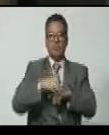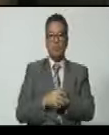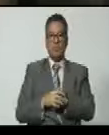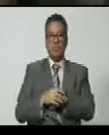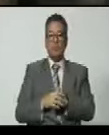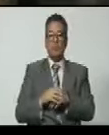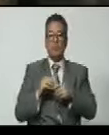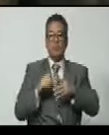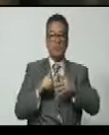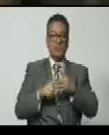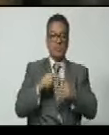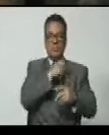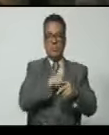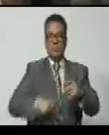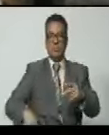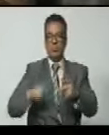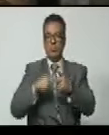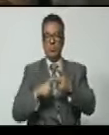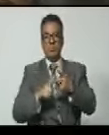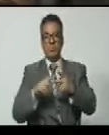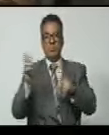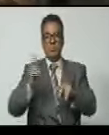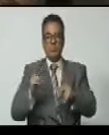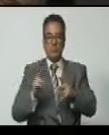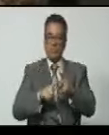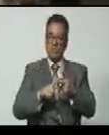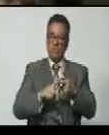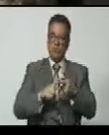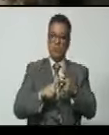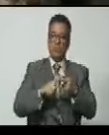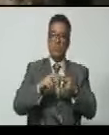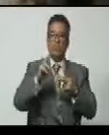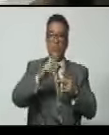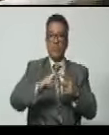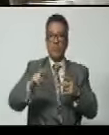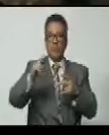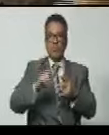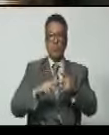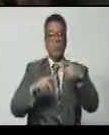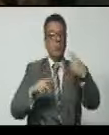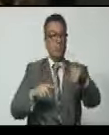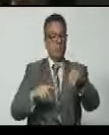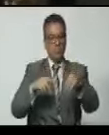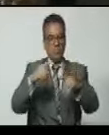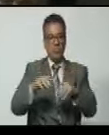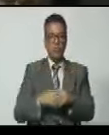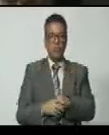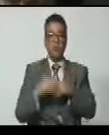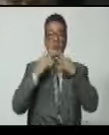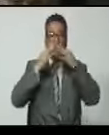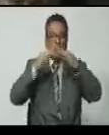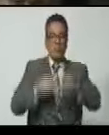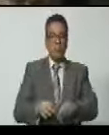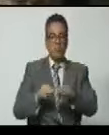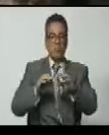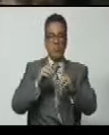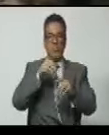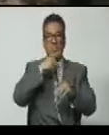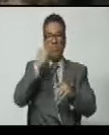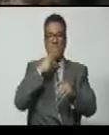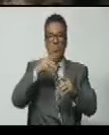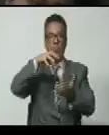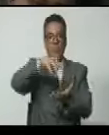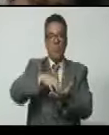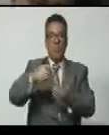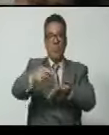No importa si el presidente es republicano, no importa si el presidente es demócrata, lo cierto es que hay una política de Estado